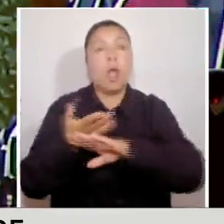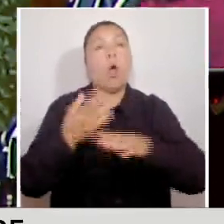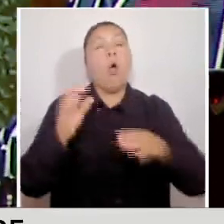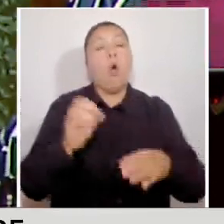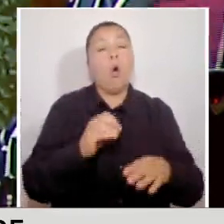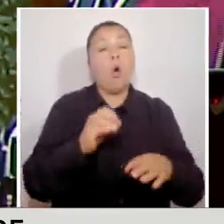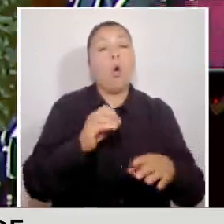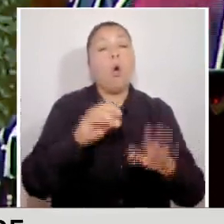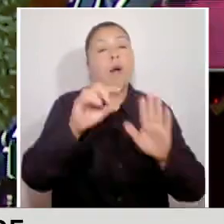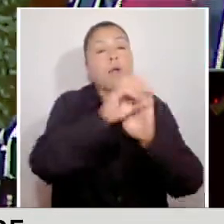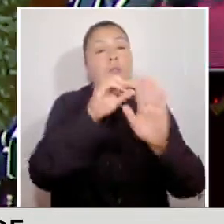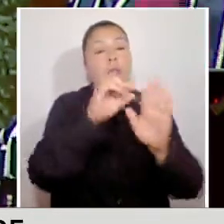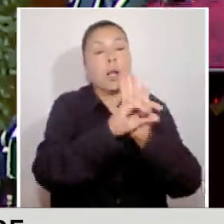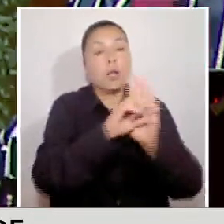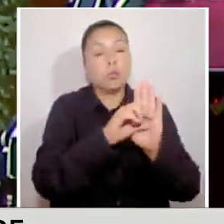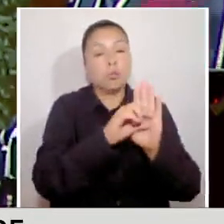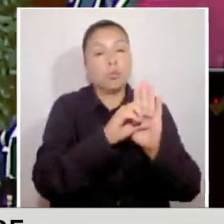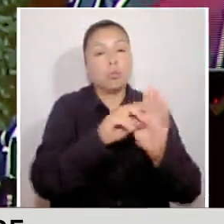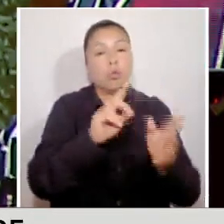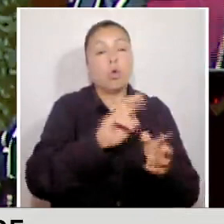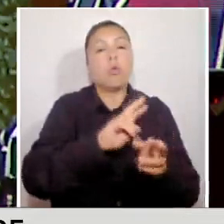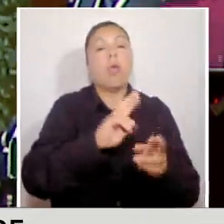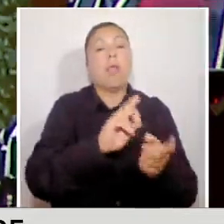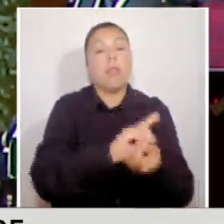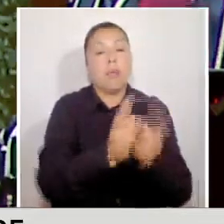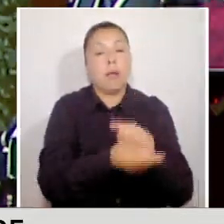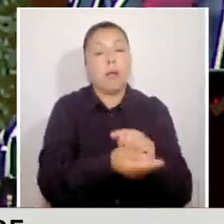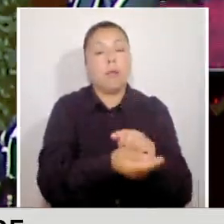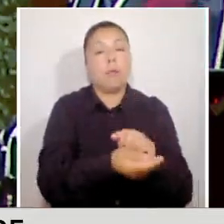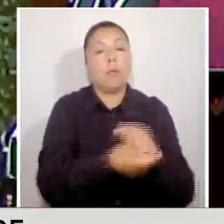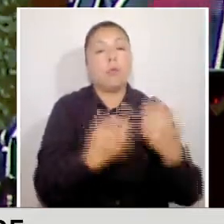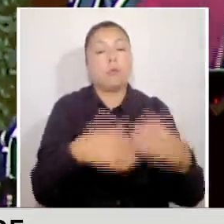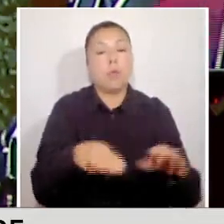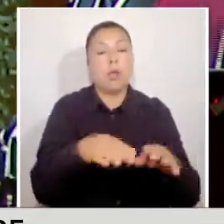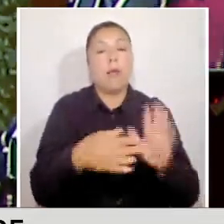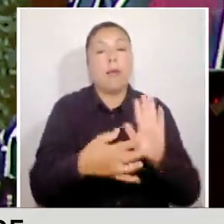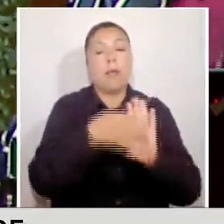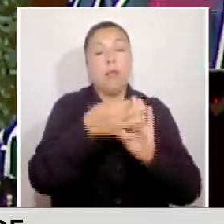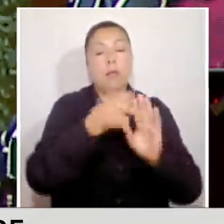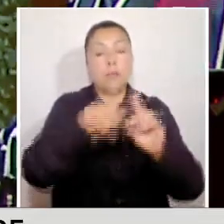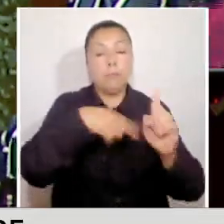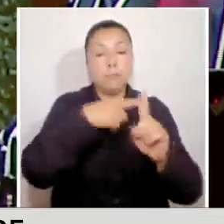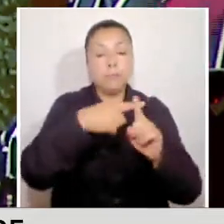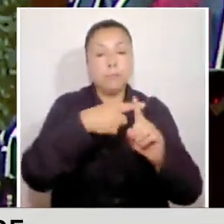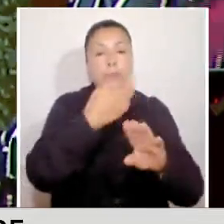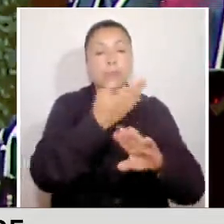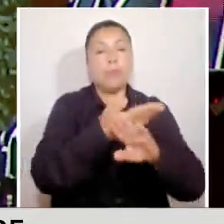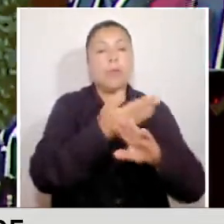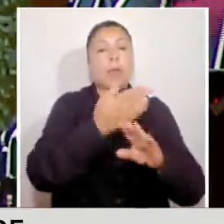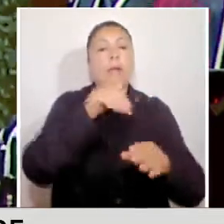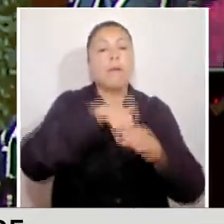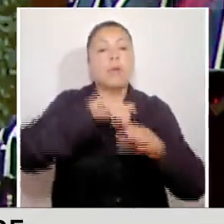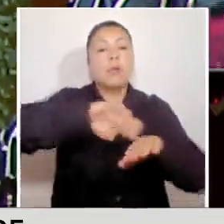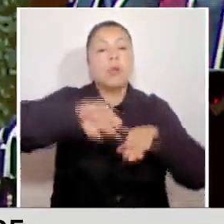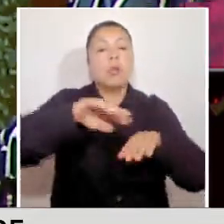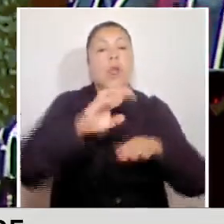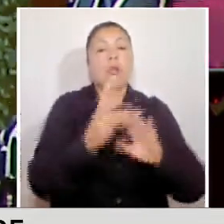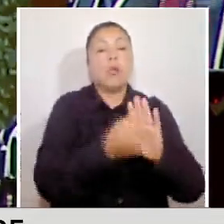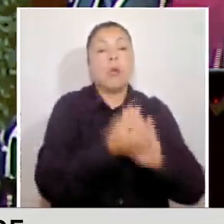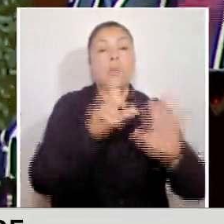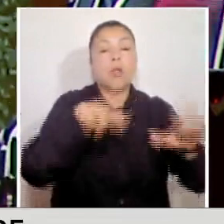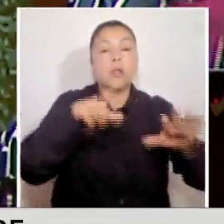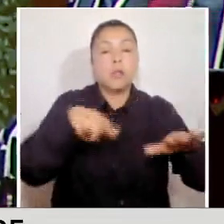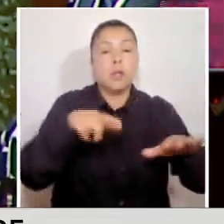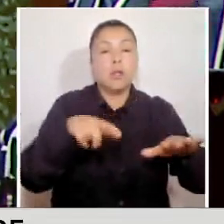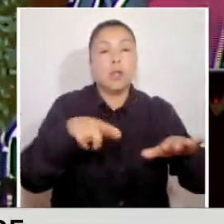indicación renovada Cabe hacer presente que adicionalmente se ha solicitado votación separada el numeral 17